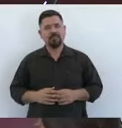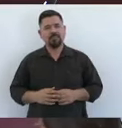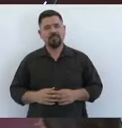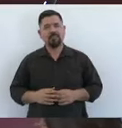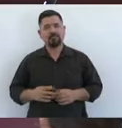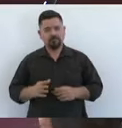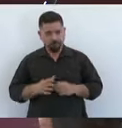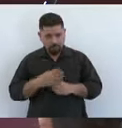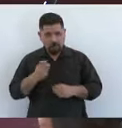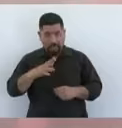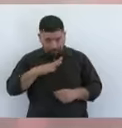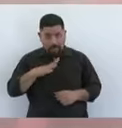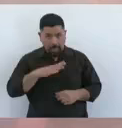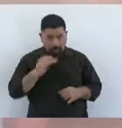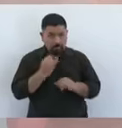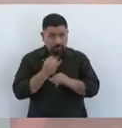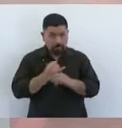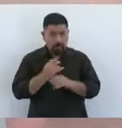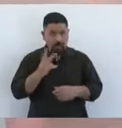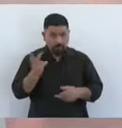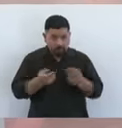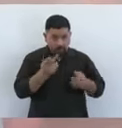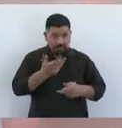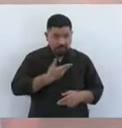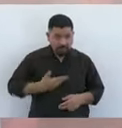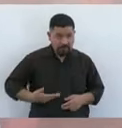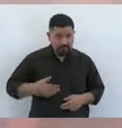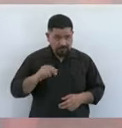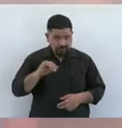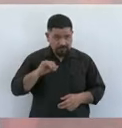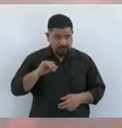pero por eso, pero sí hay, los presidentes, lo que pregunto yo.